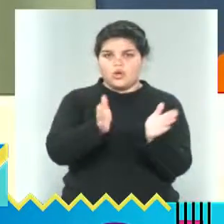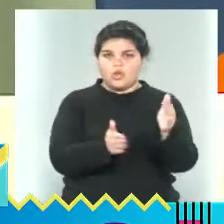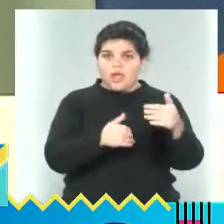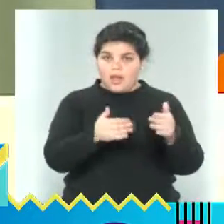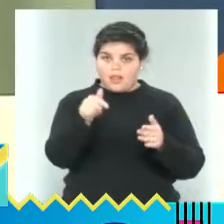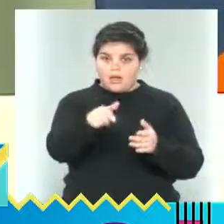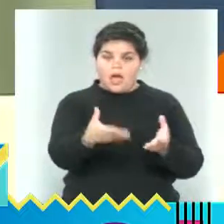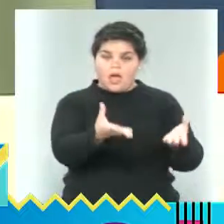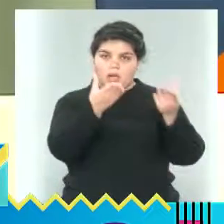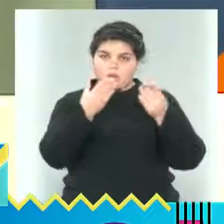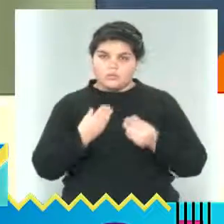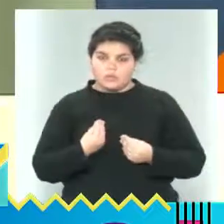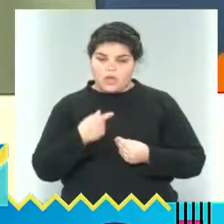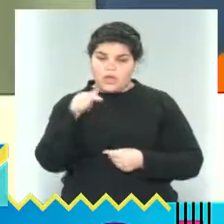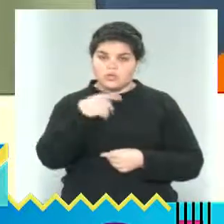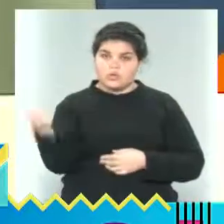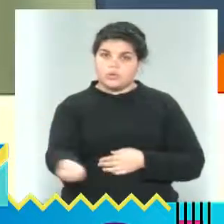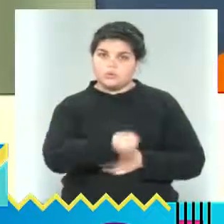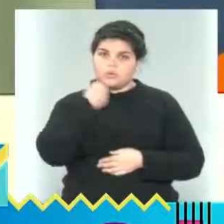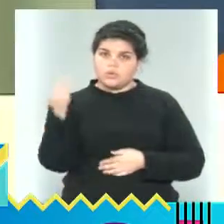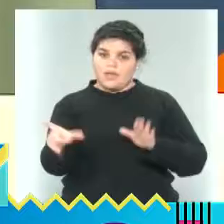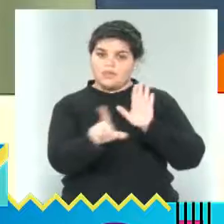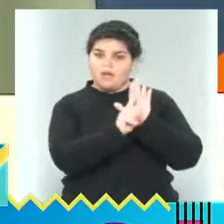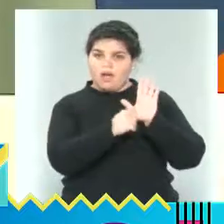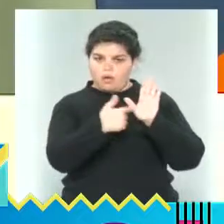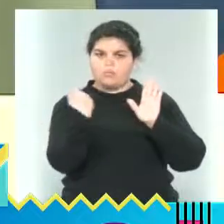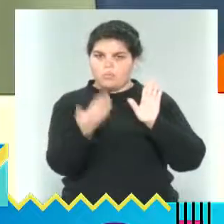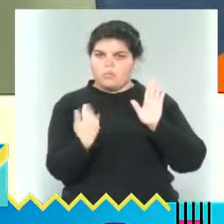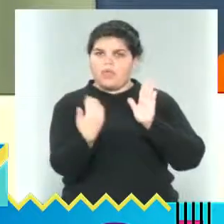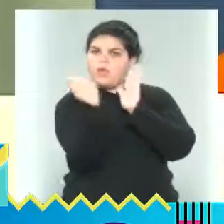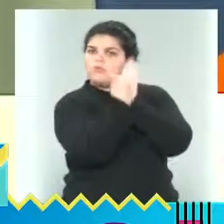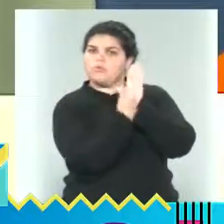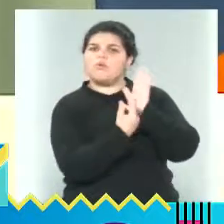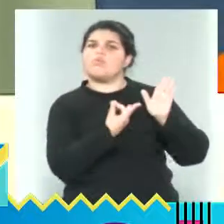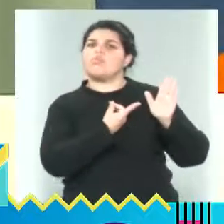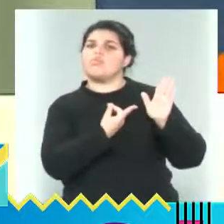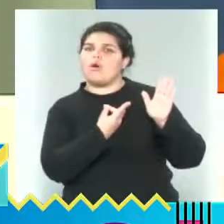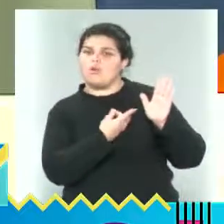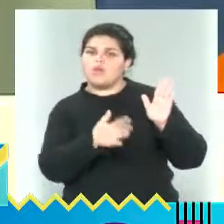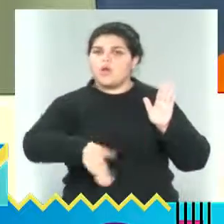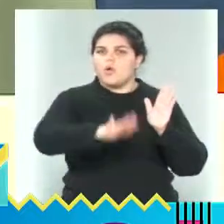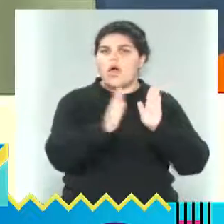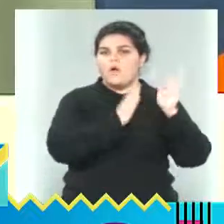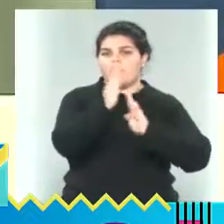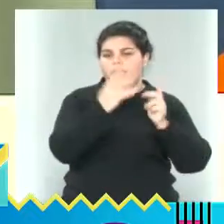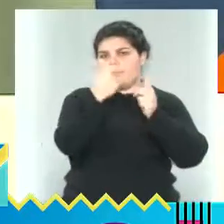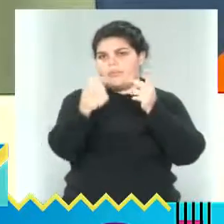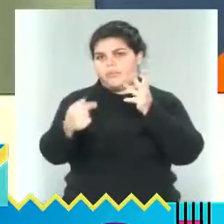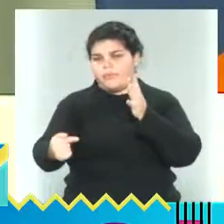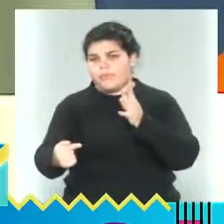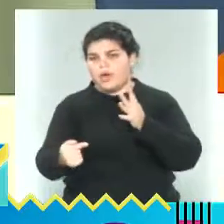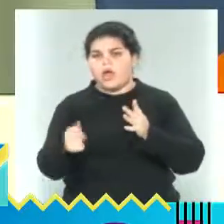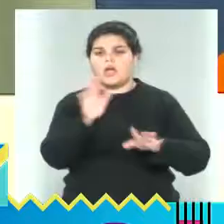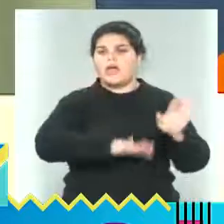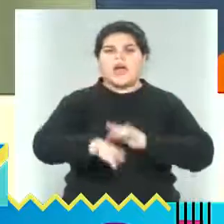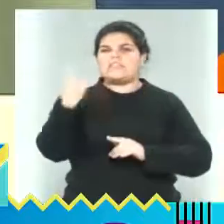porque vamos a tener por primera vez algo donde nos va a marcar cuáles son las zonas aptas para cada tipo de industria, para cada tipo